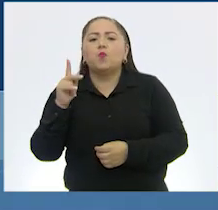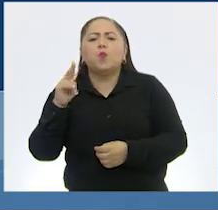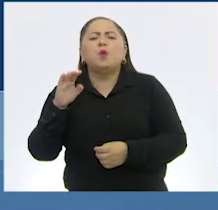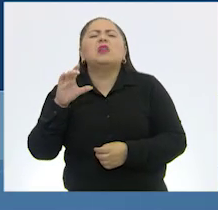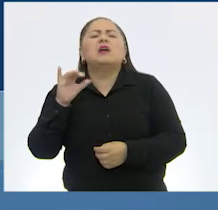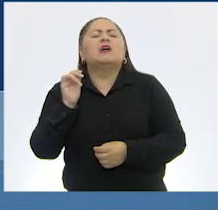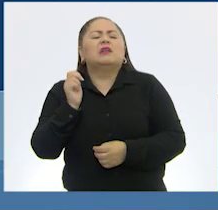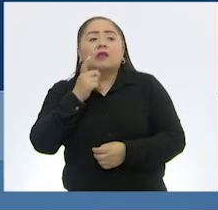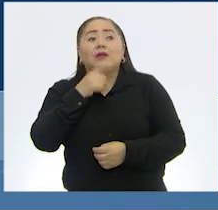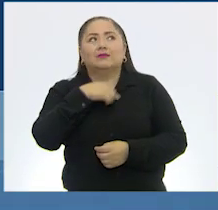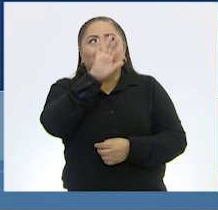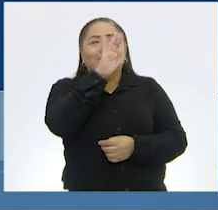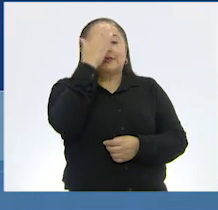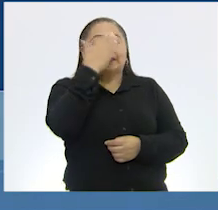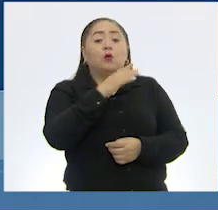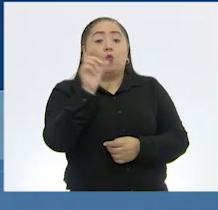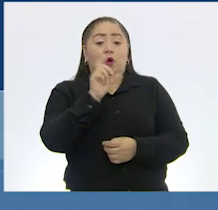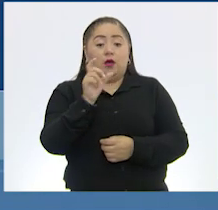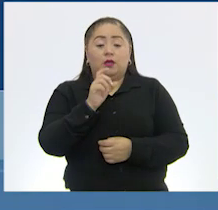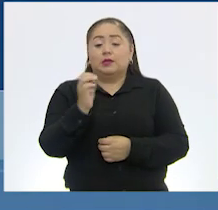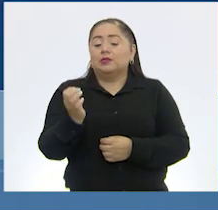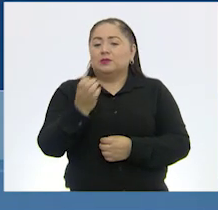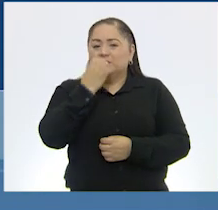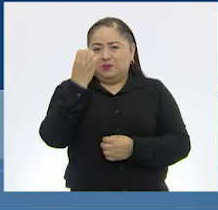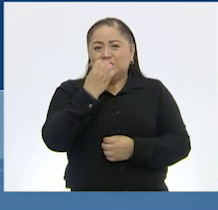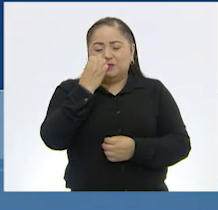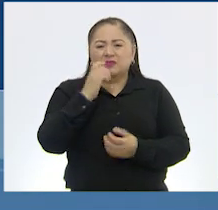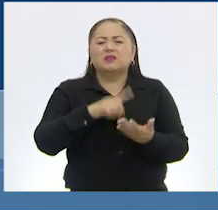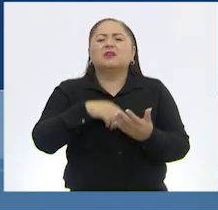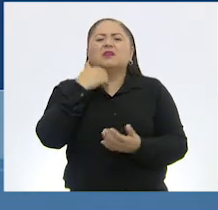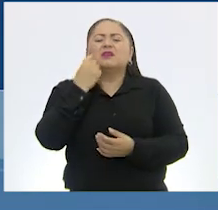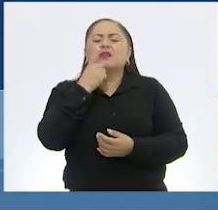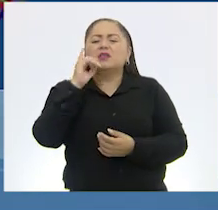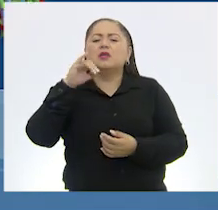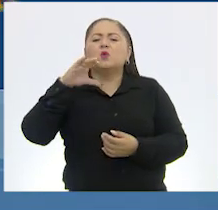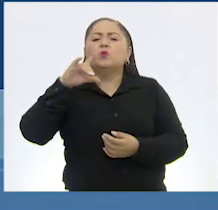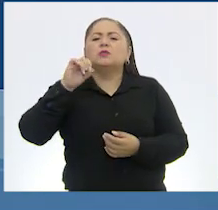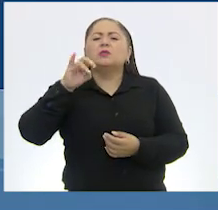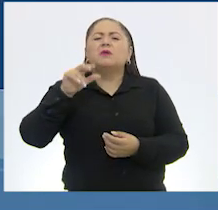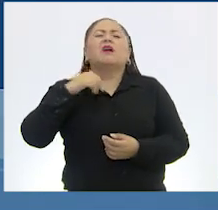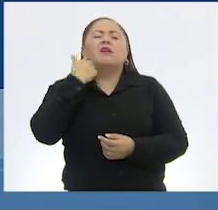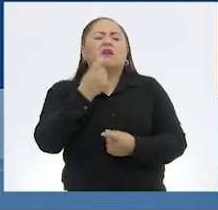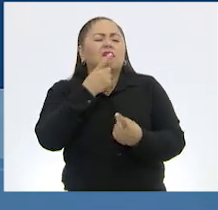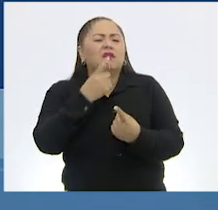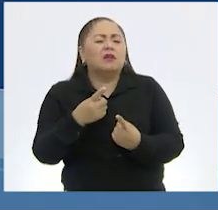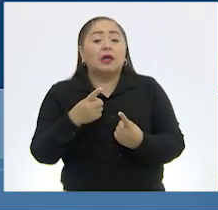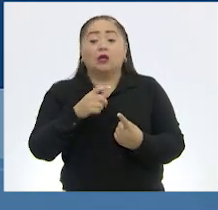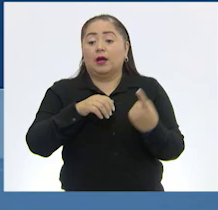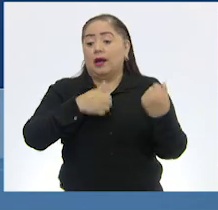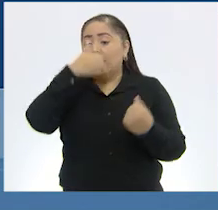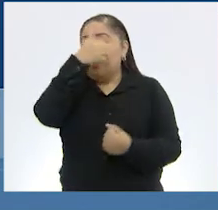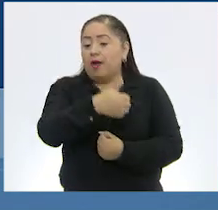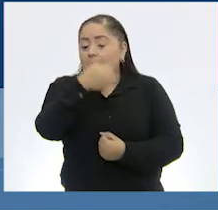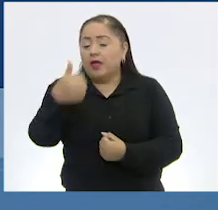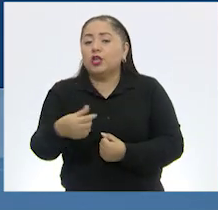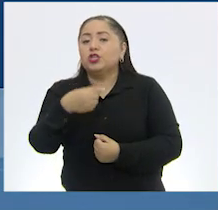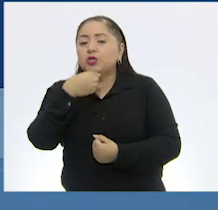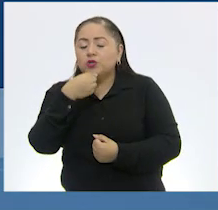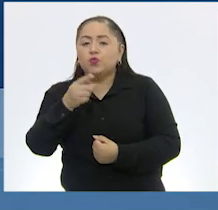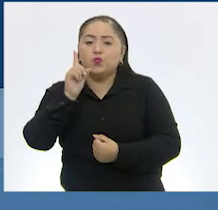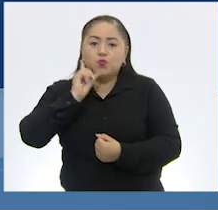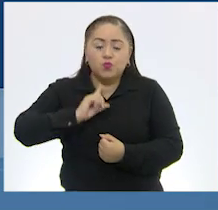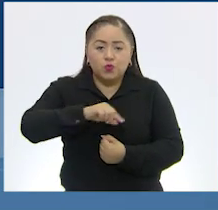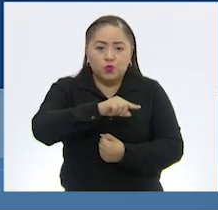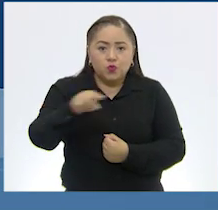Yo sé. Cuando la educación es inclusiva, significa que toma en cuenta que cada niño y